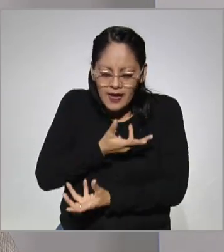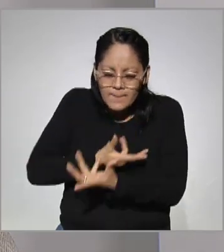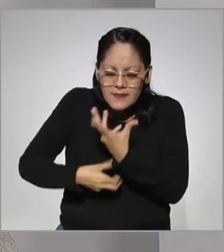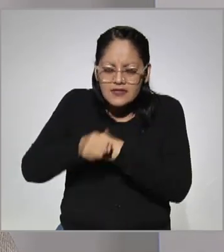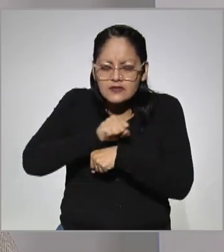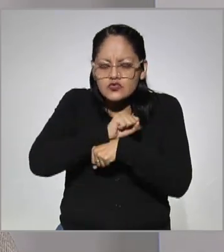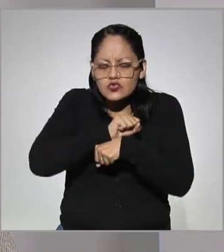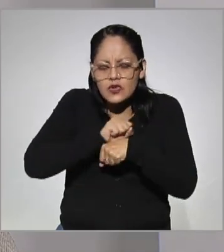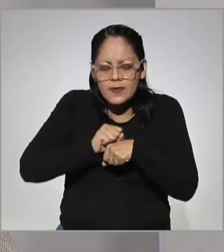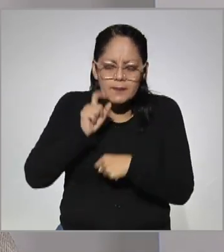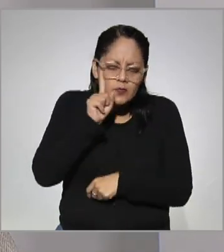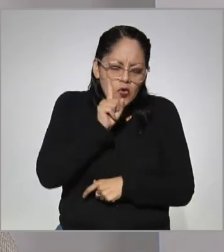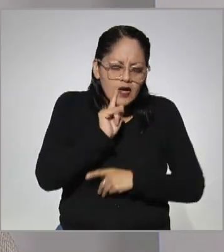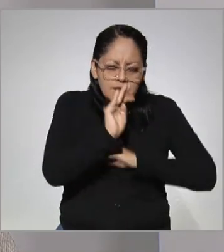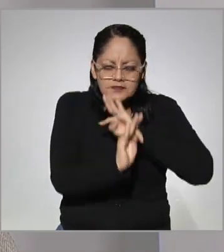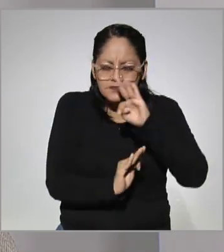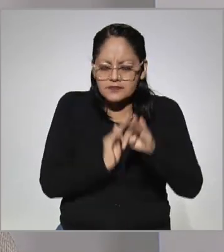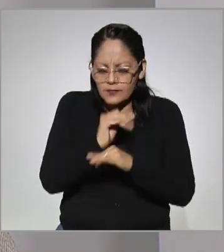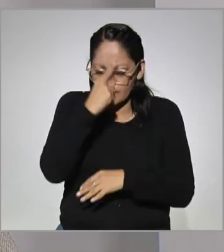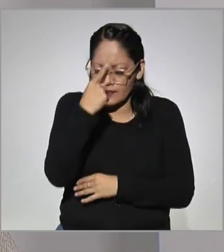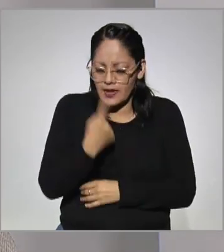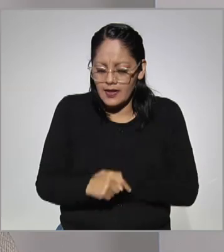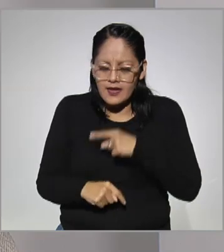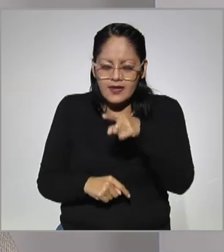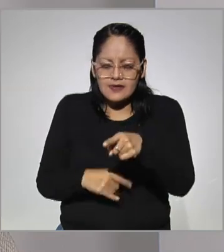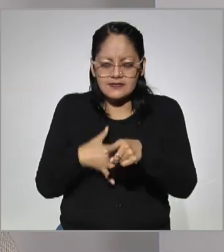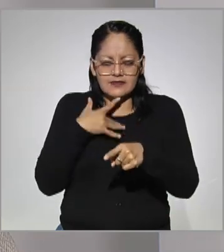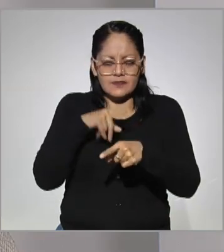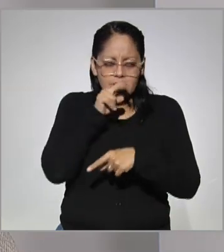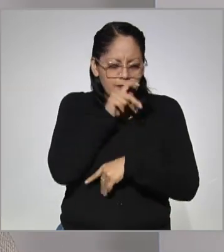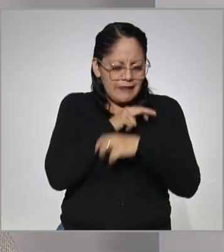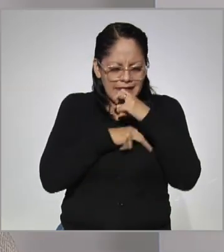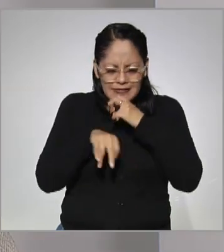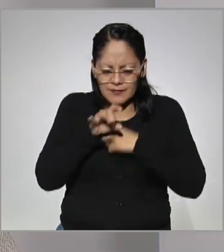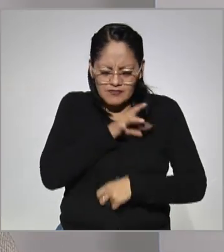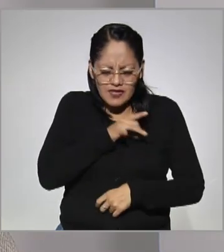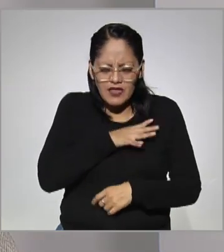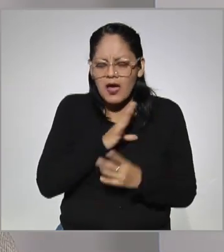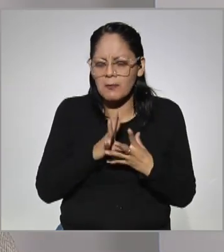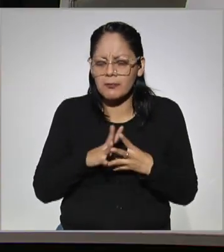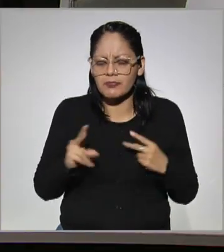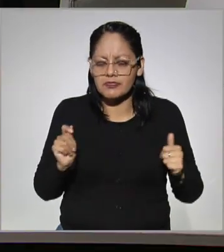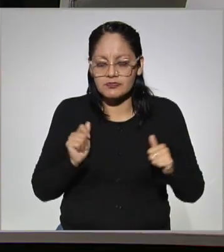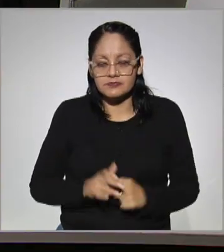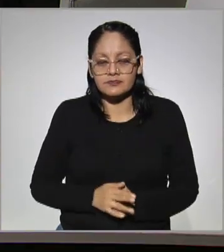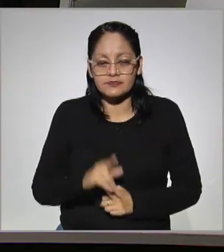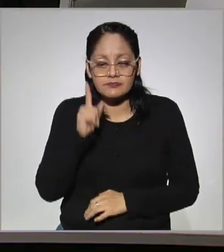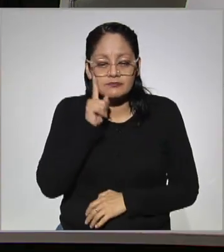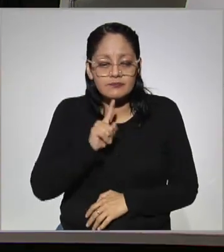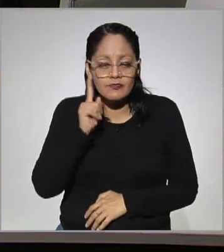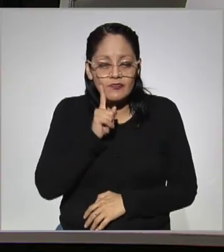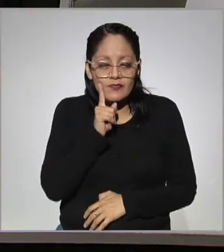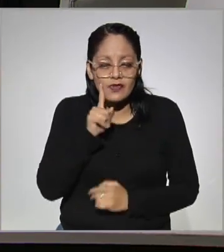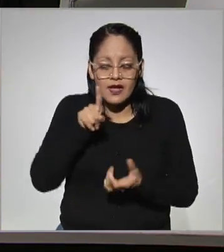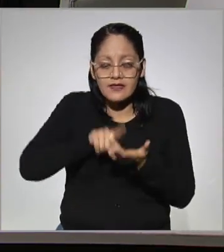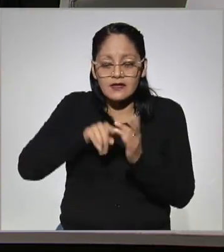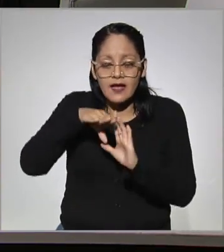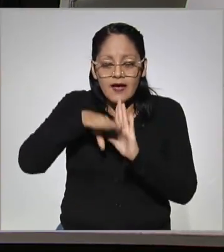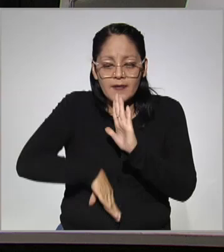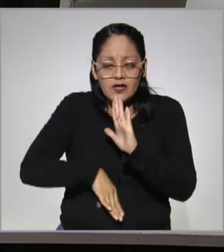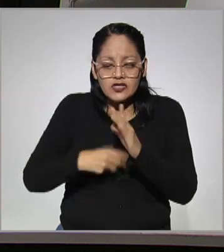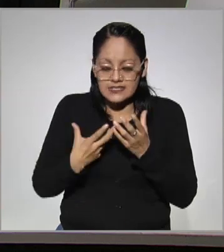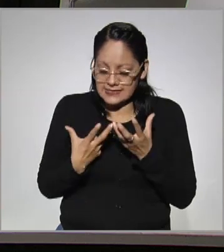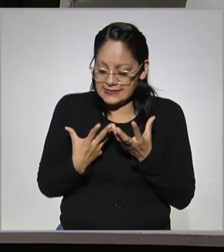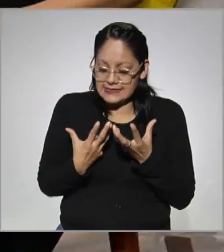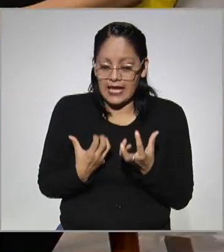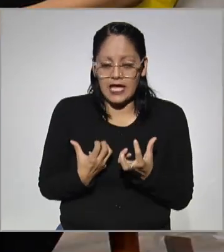sutileza con todas las pacientes para que pierdan ese miedo a acudir a las revisiones. Y las mujeres que tienen resequedad, que tienen mucha